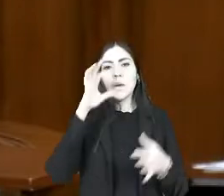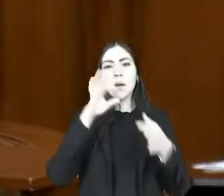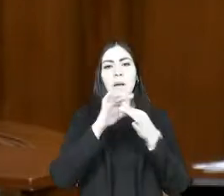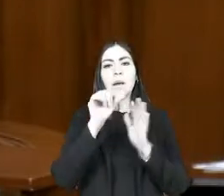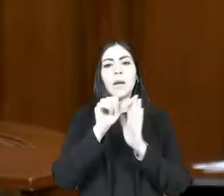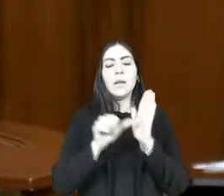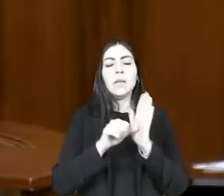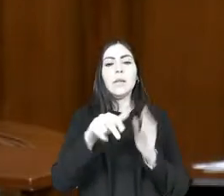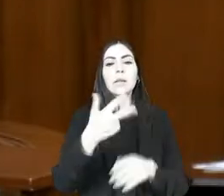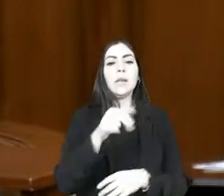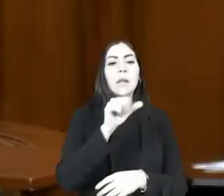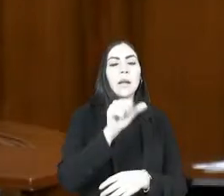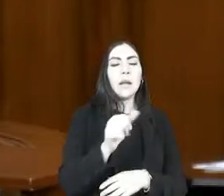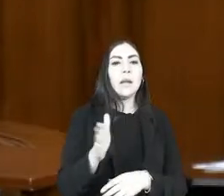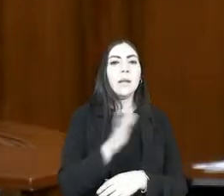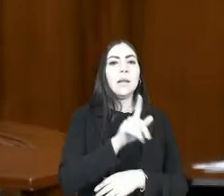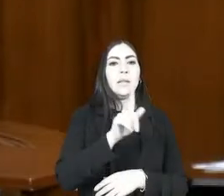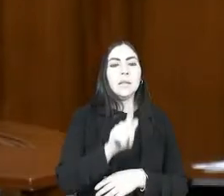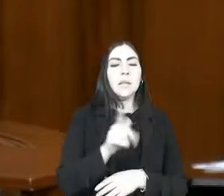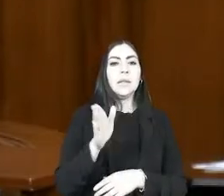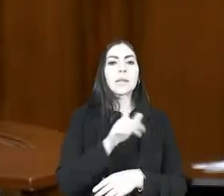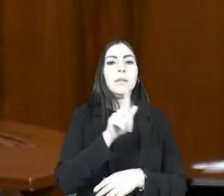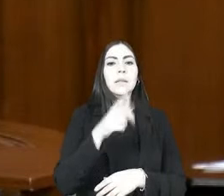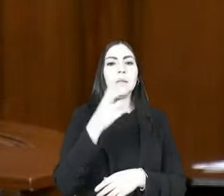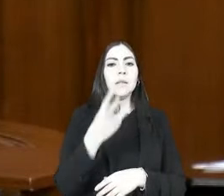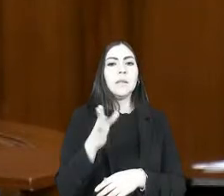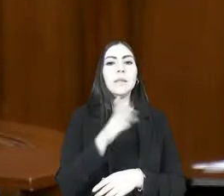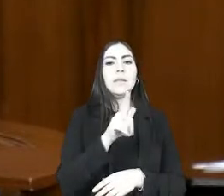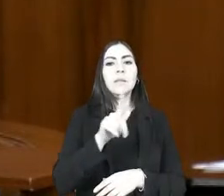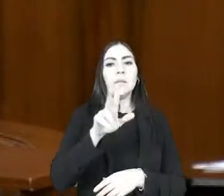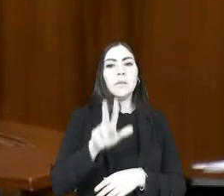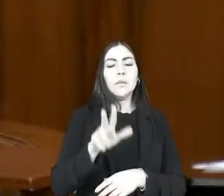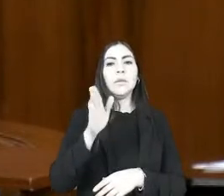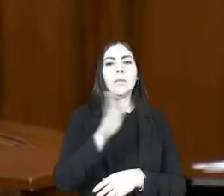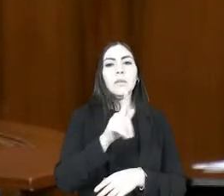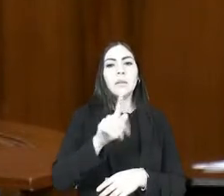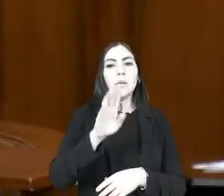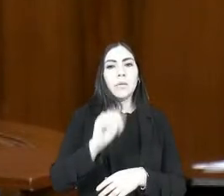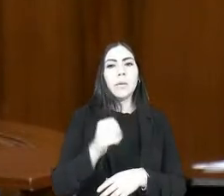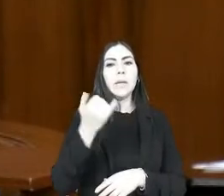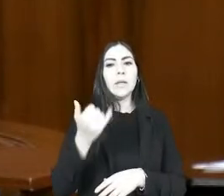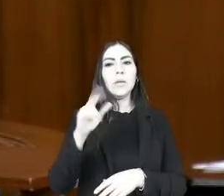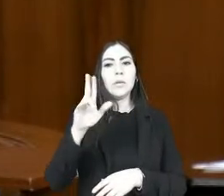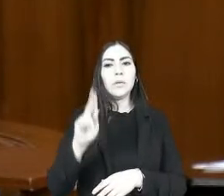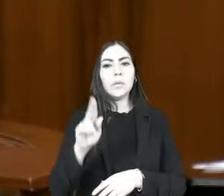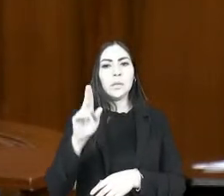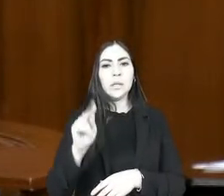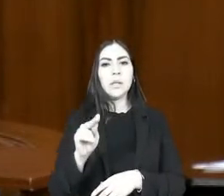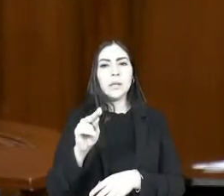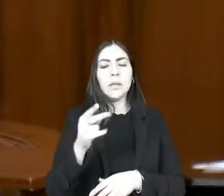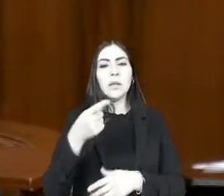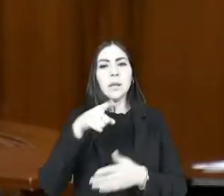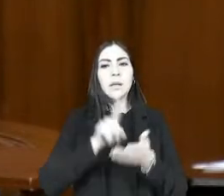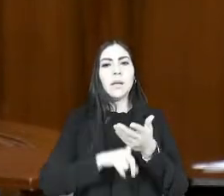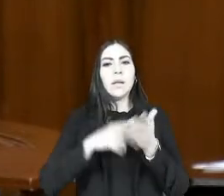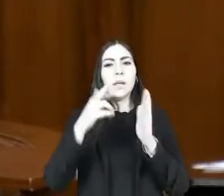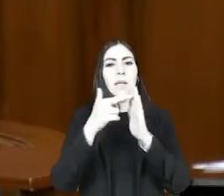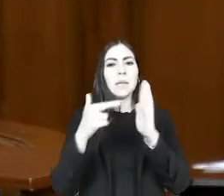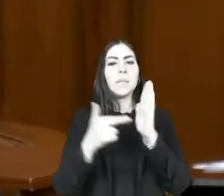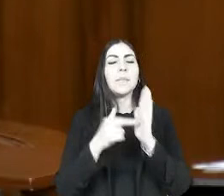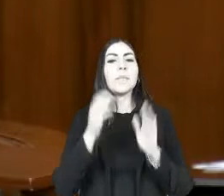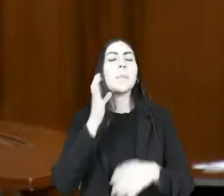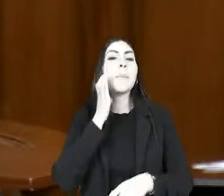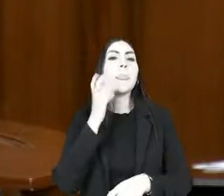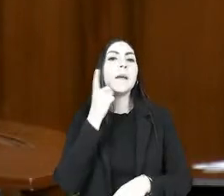13A, 70, 73, 78, 79 y 80 del Reglamento del Poder Legislativo